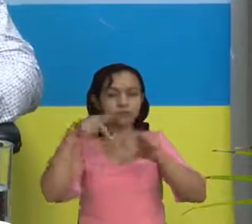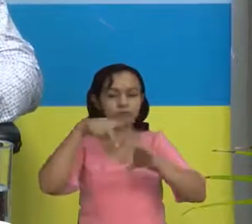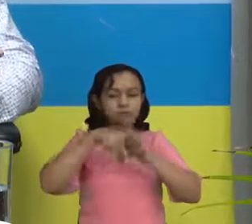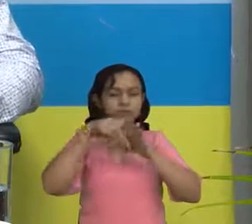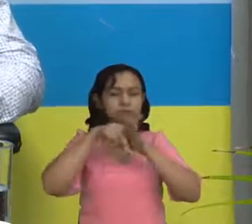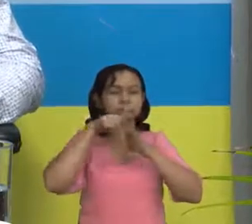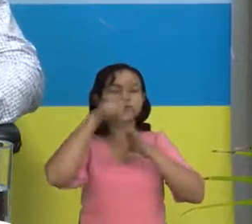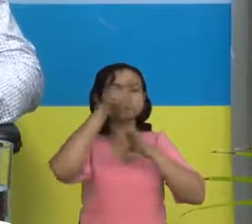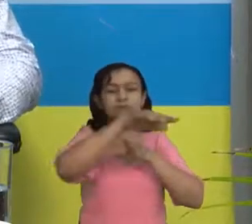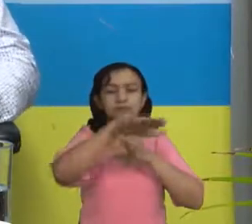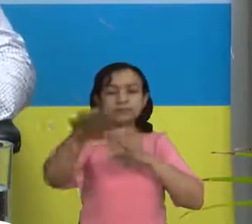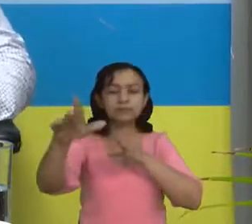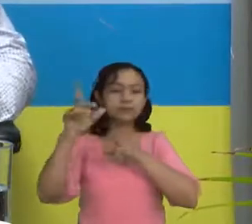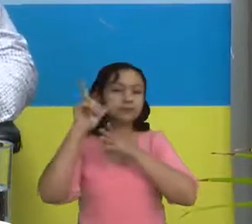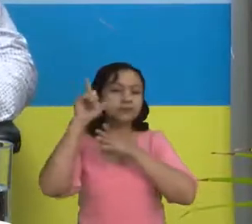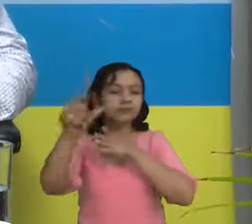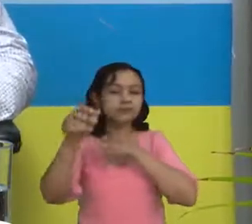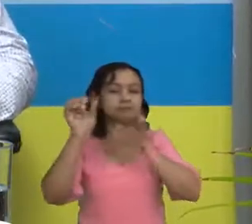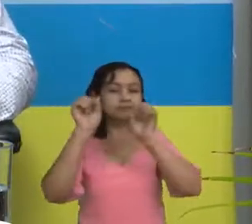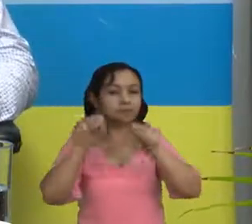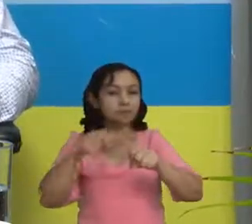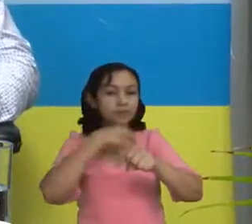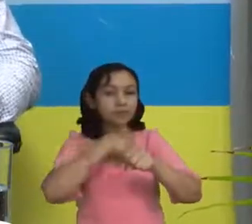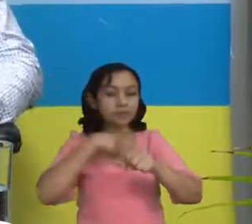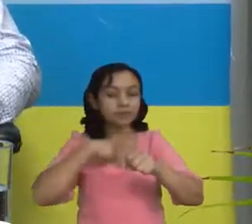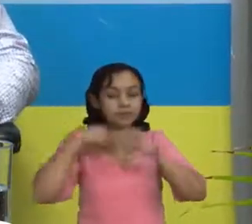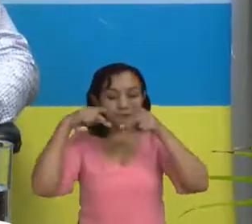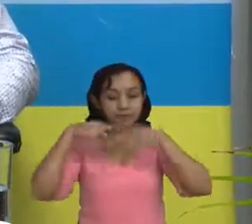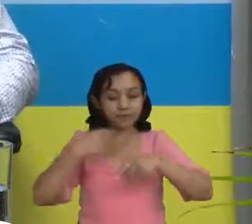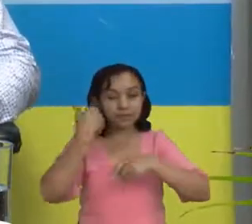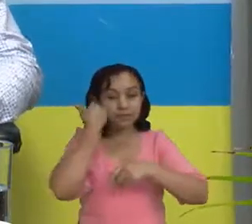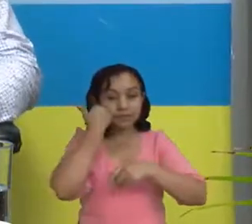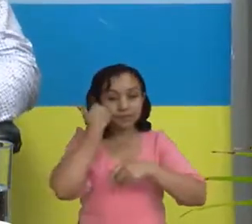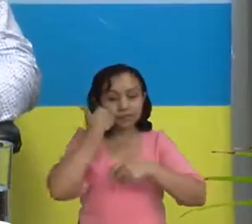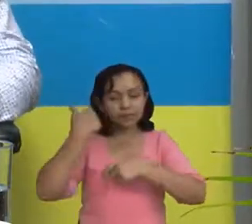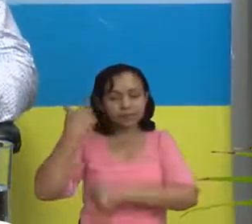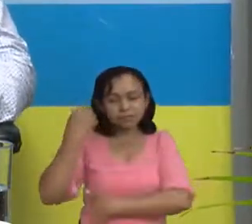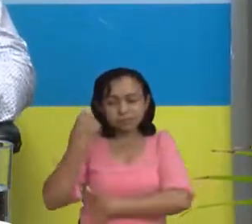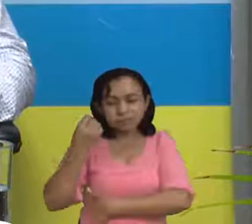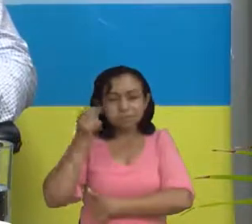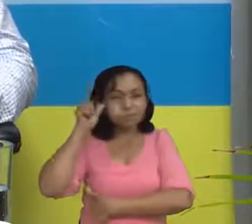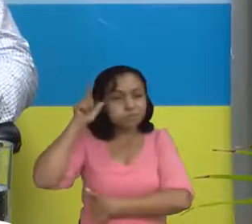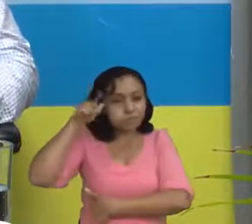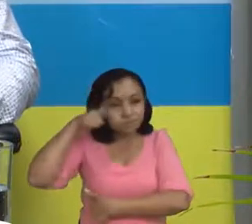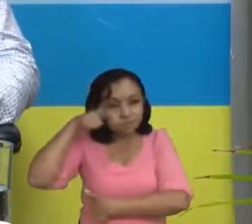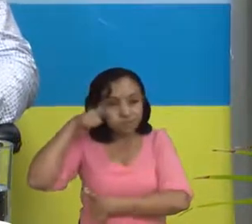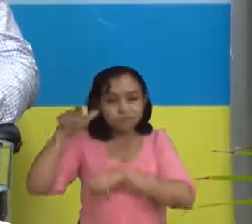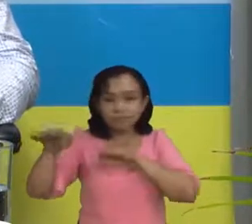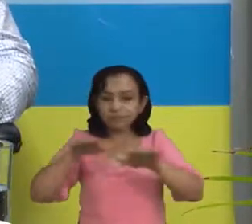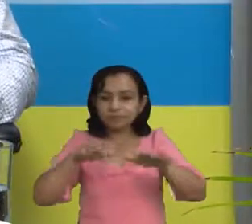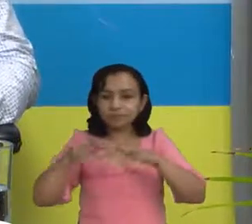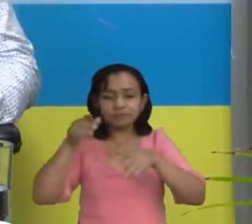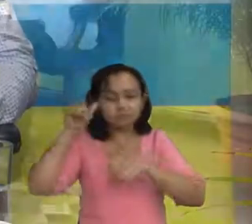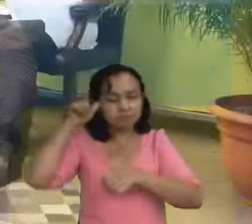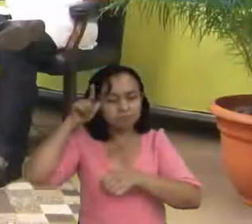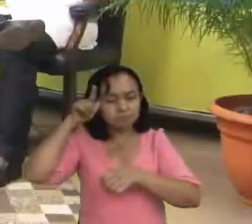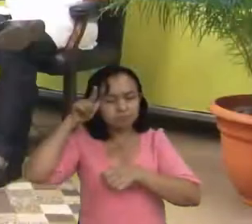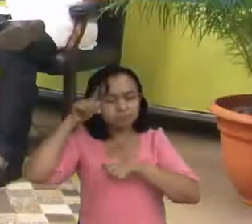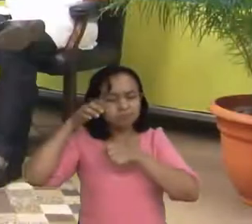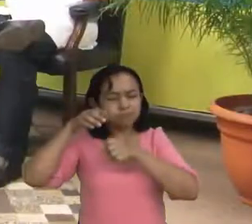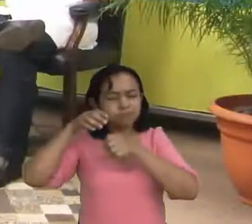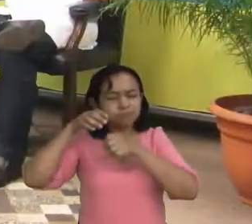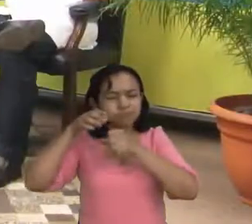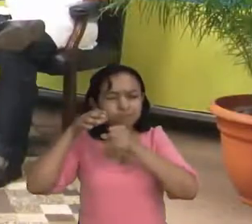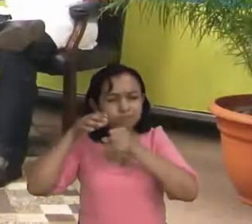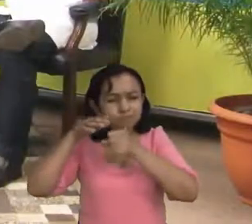y urbanos. ¿Qué puede hacer inmediatamente para ayudar a que la orina también vaya saliendo? O sea, ayudarle